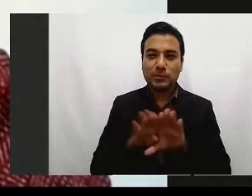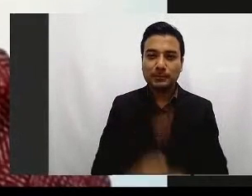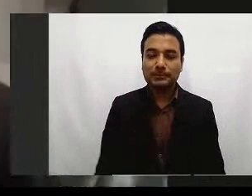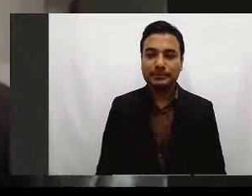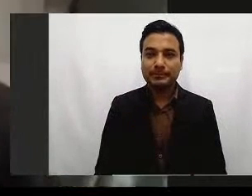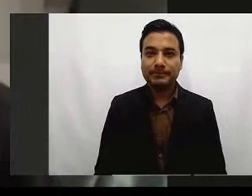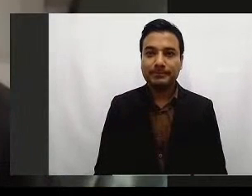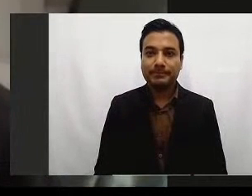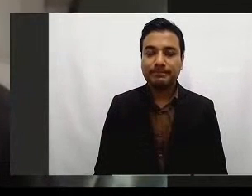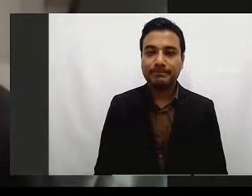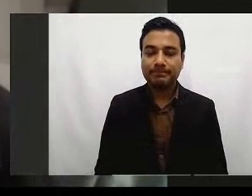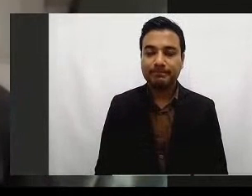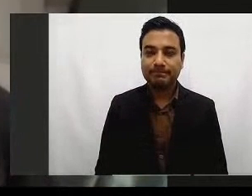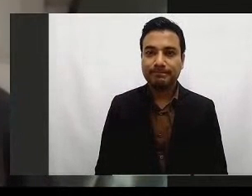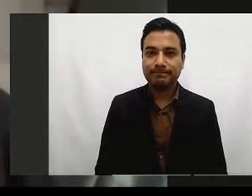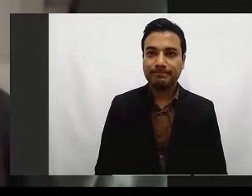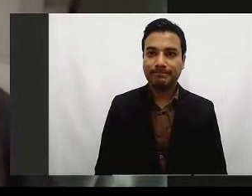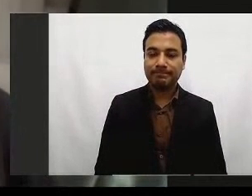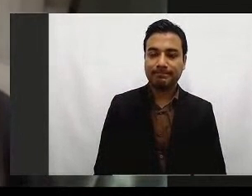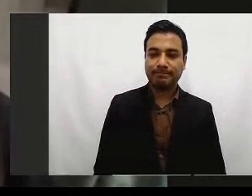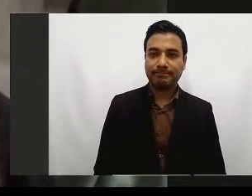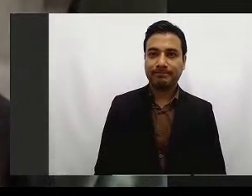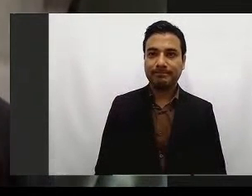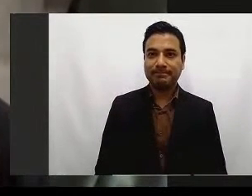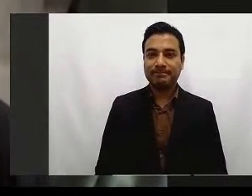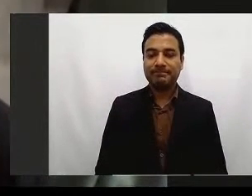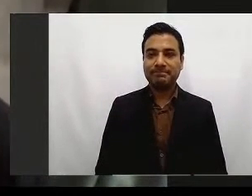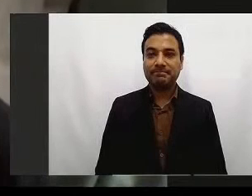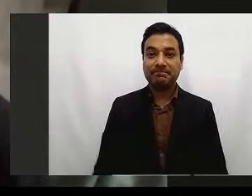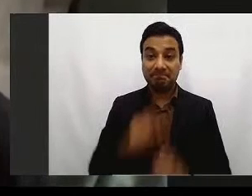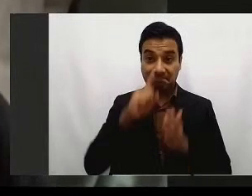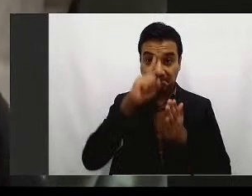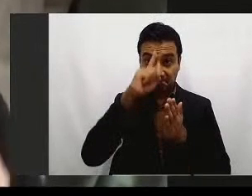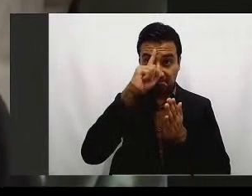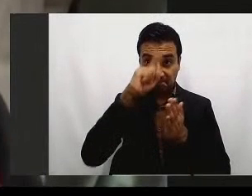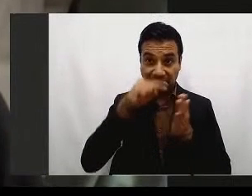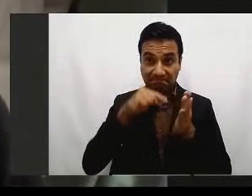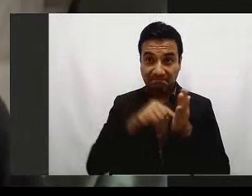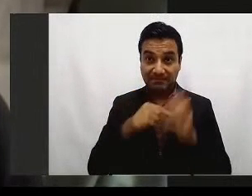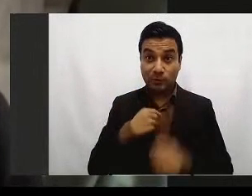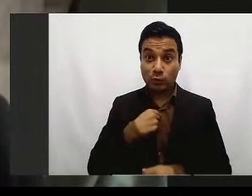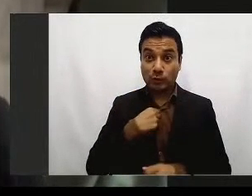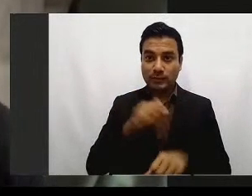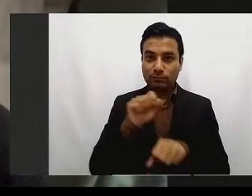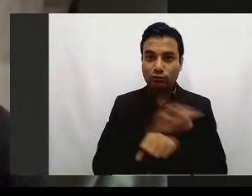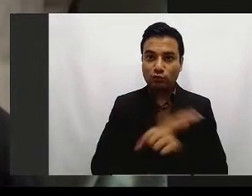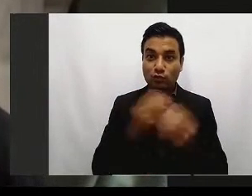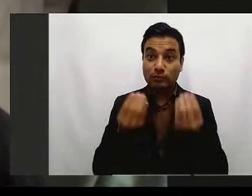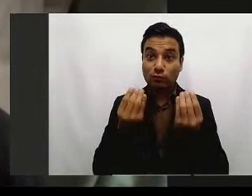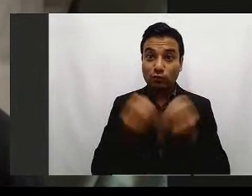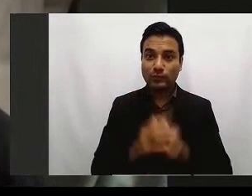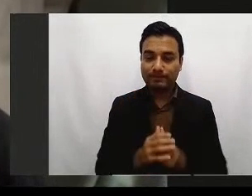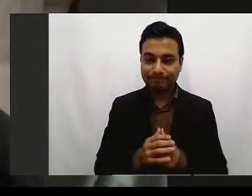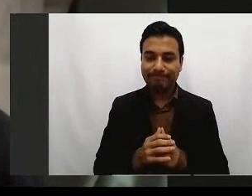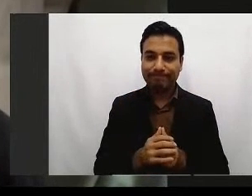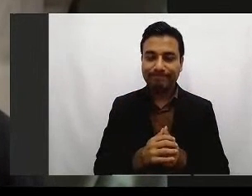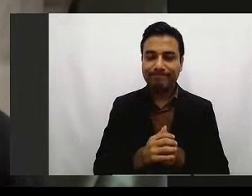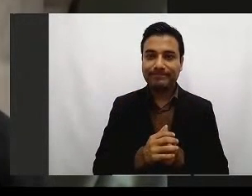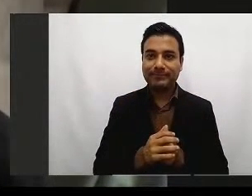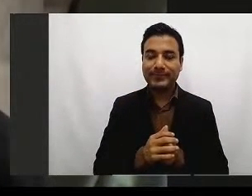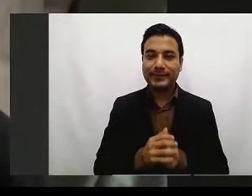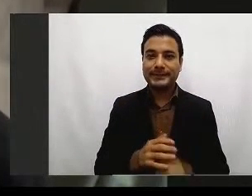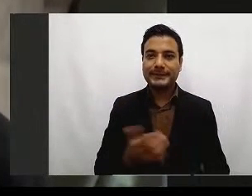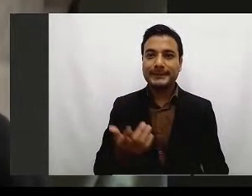Yeah, I think what we're really excited about is standby. Creo que lo que nos emociona mucho en standby es el toolkit, el playbook que